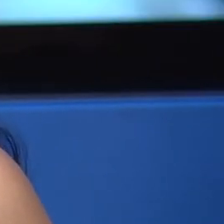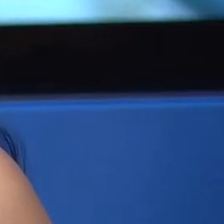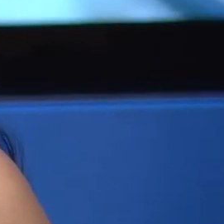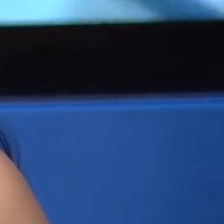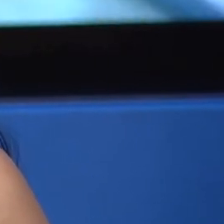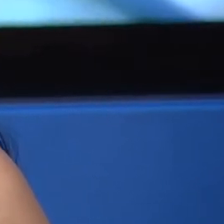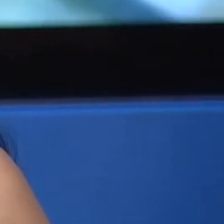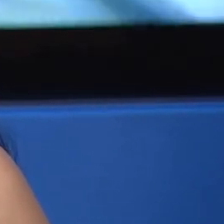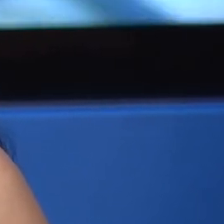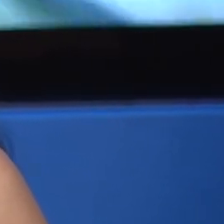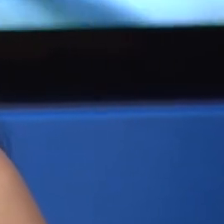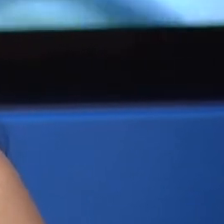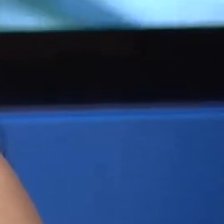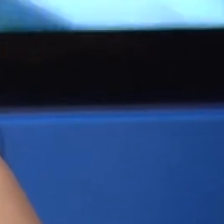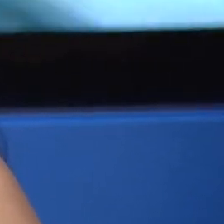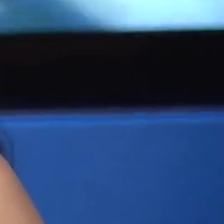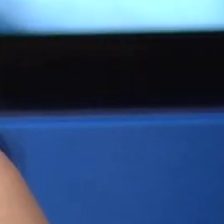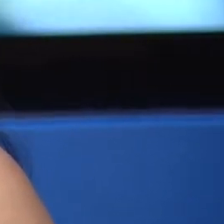mamarkuaraboaje,